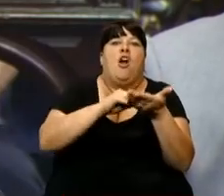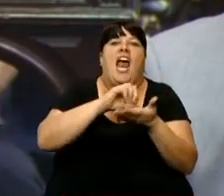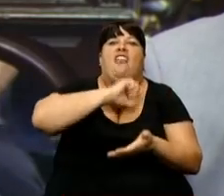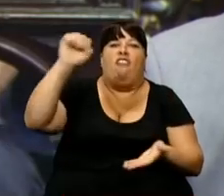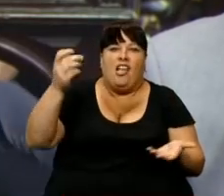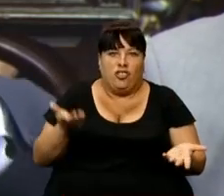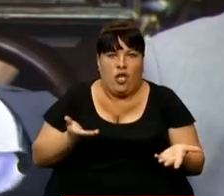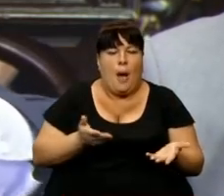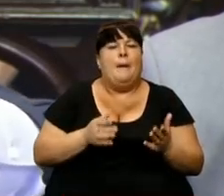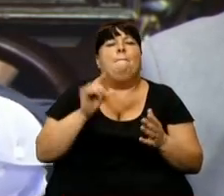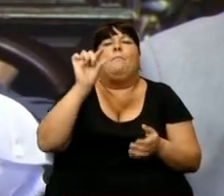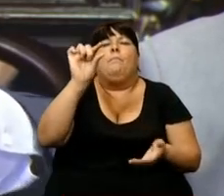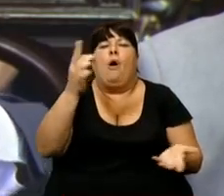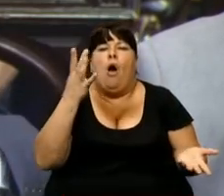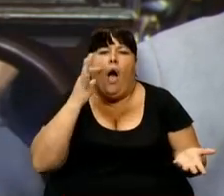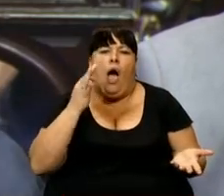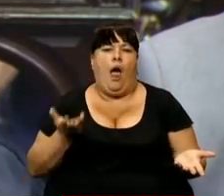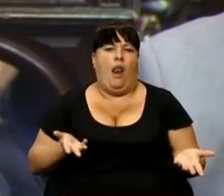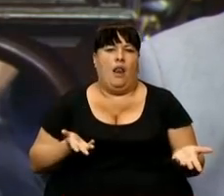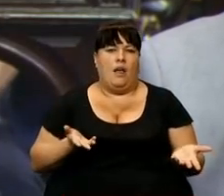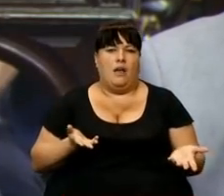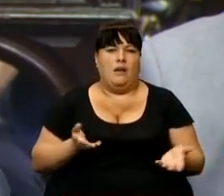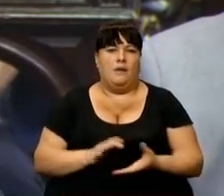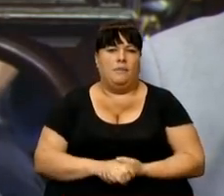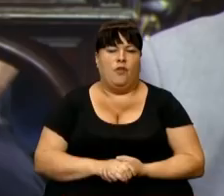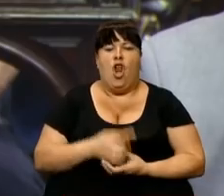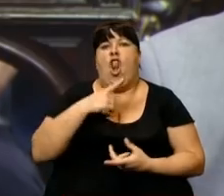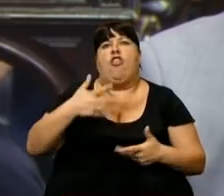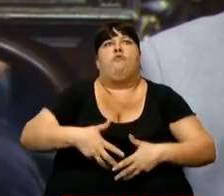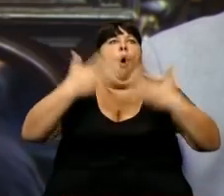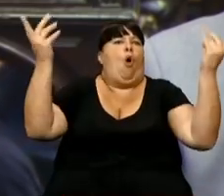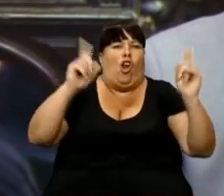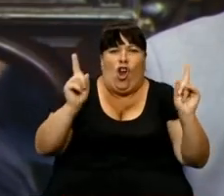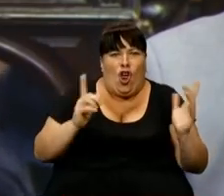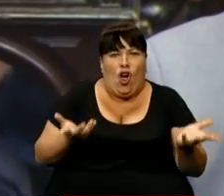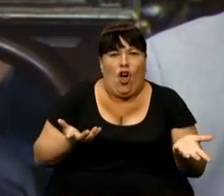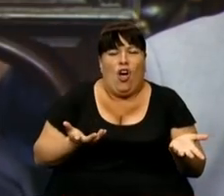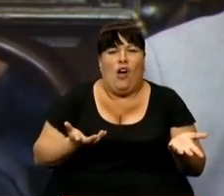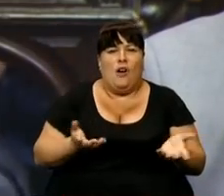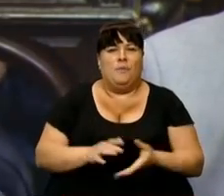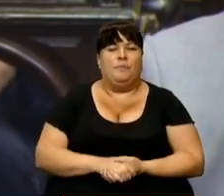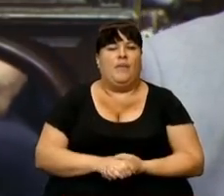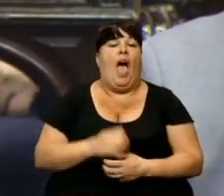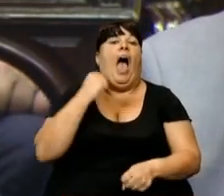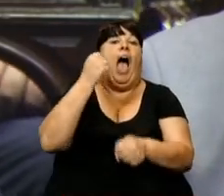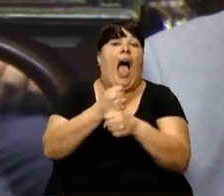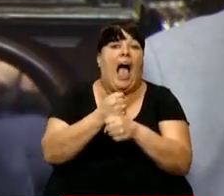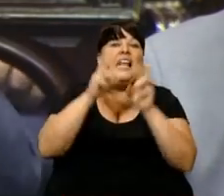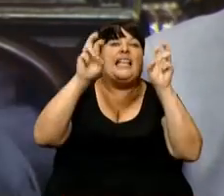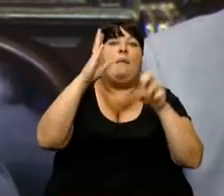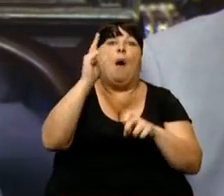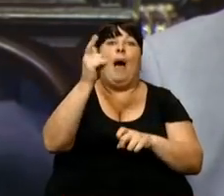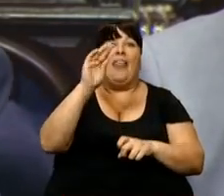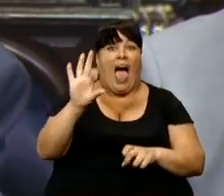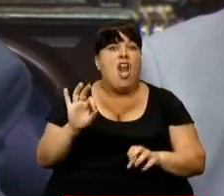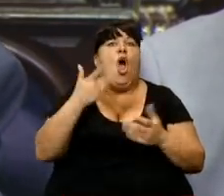la inflación. Pero un poquito, no digo un montón. Hasta que llegó el caso Badaro,